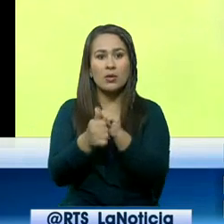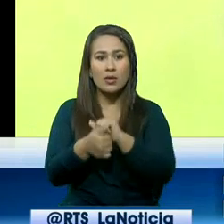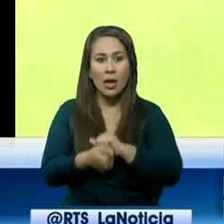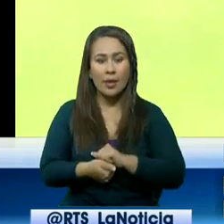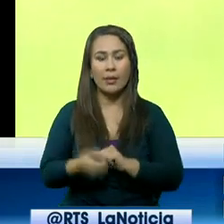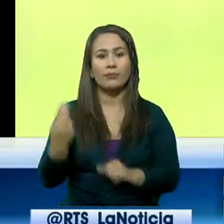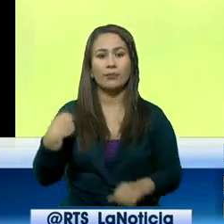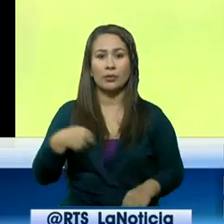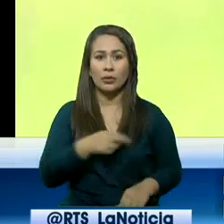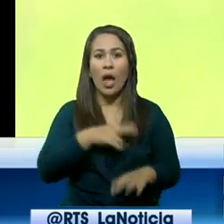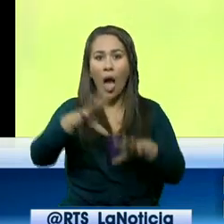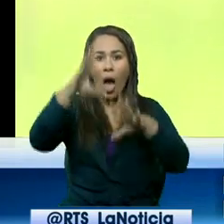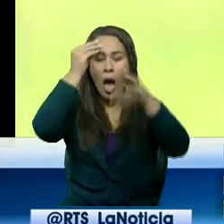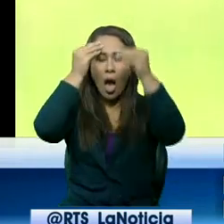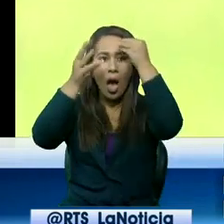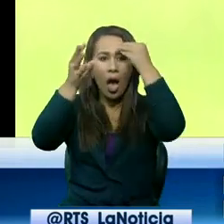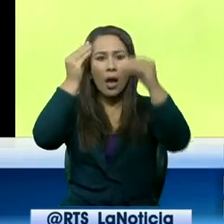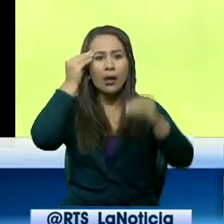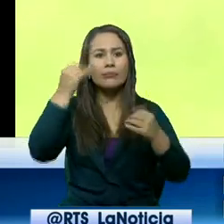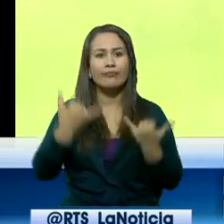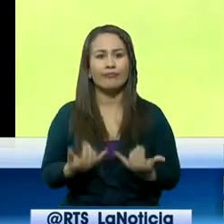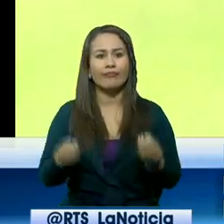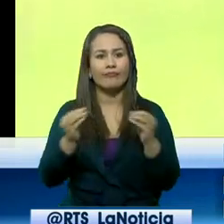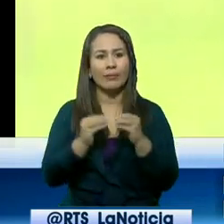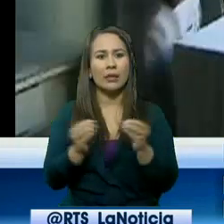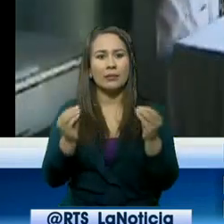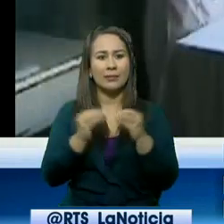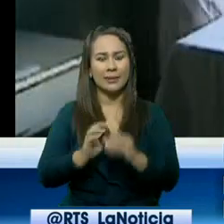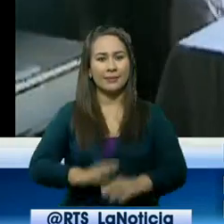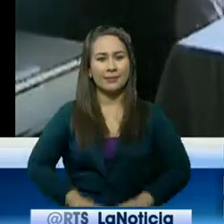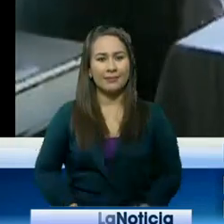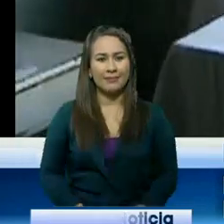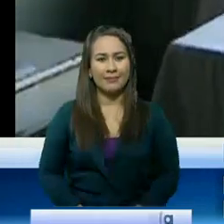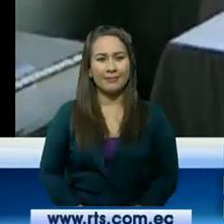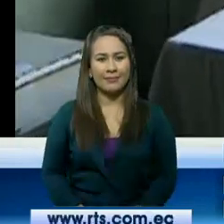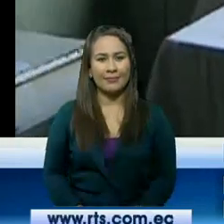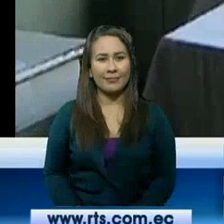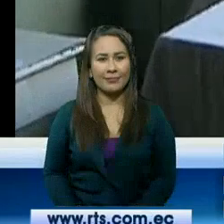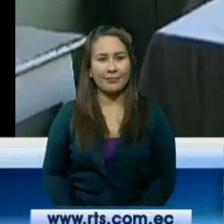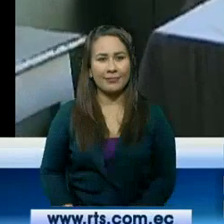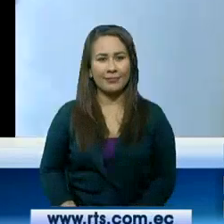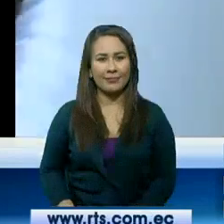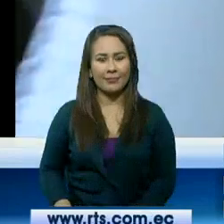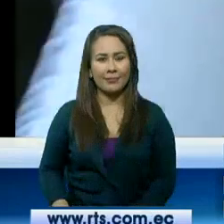Estamos actualizados al día. Constantemente.